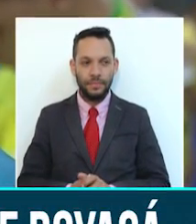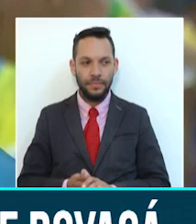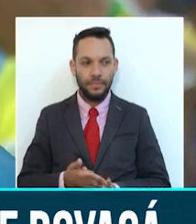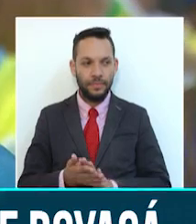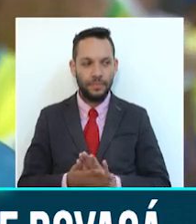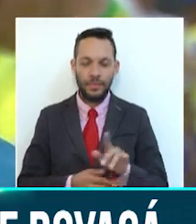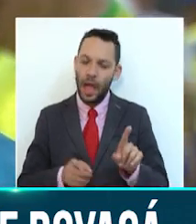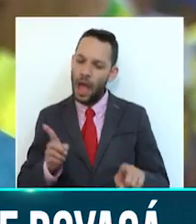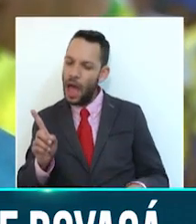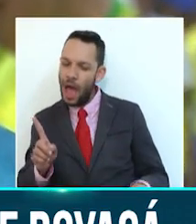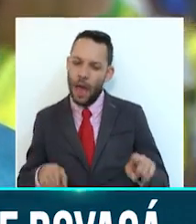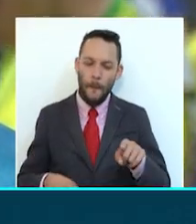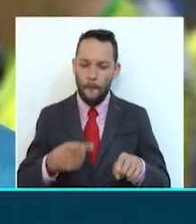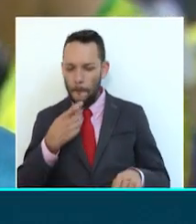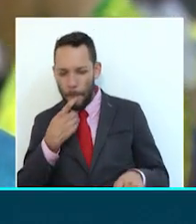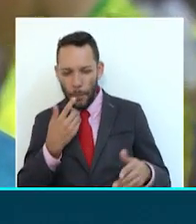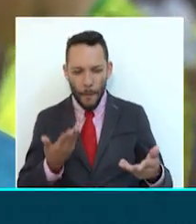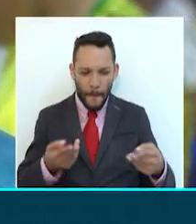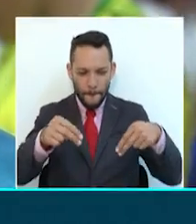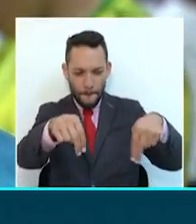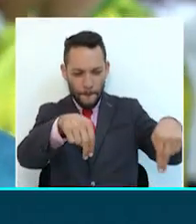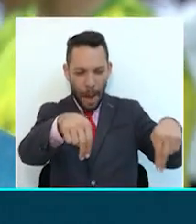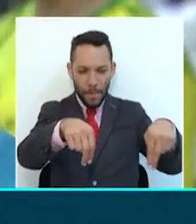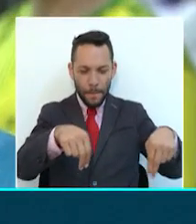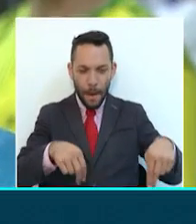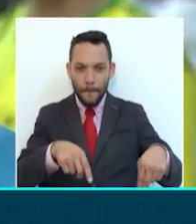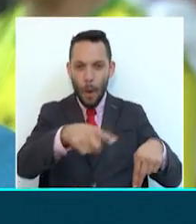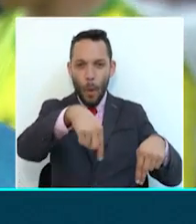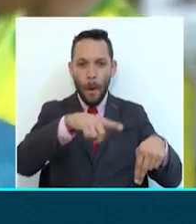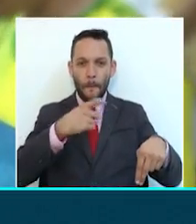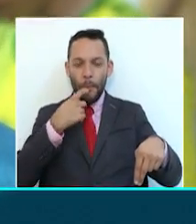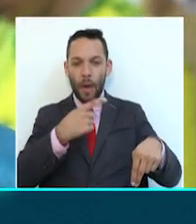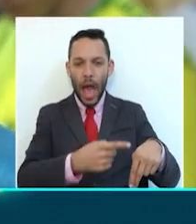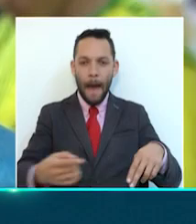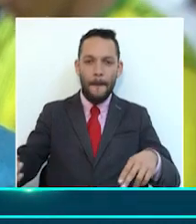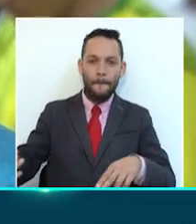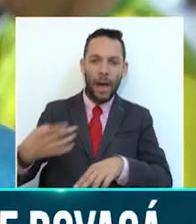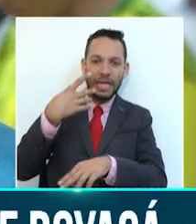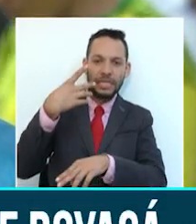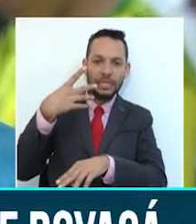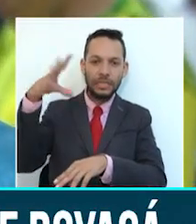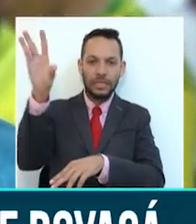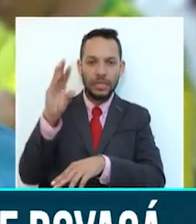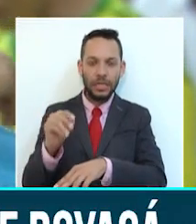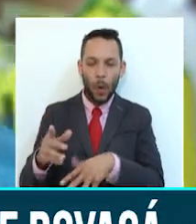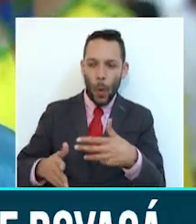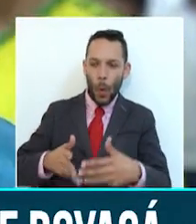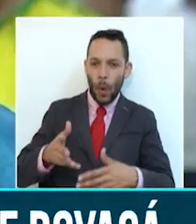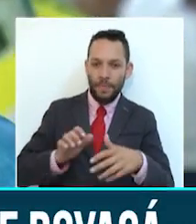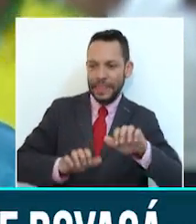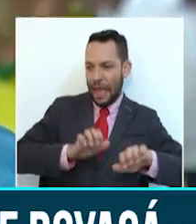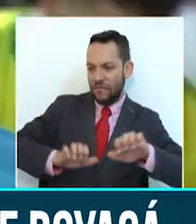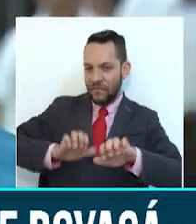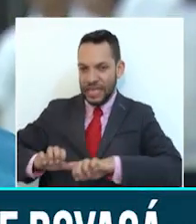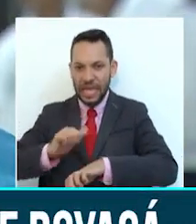Algunos desaciertos en los muchachos, una mala efectividad que realmente nos cobró el partido. y en defensa por los últimos 10